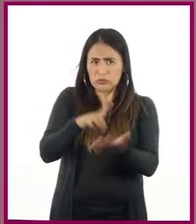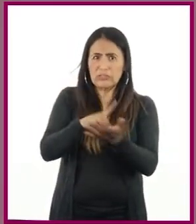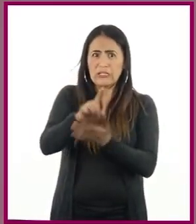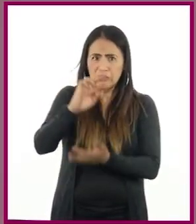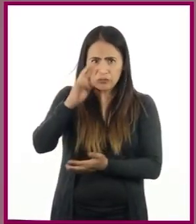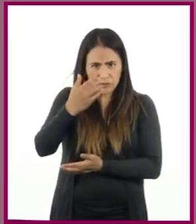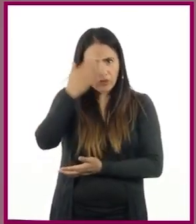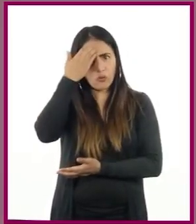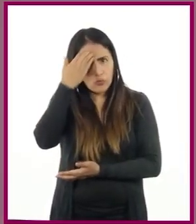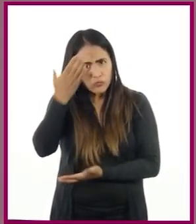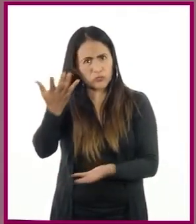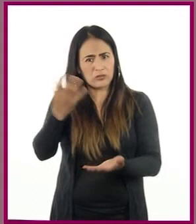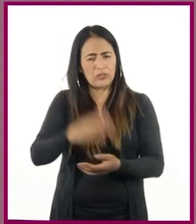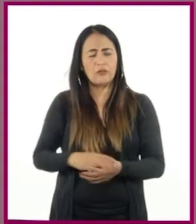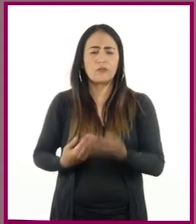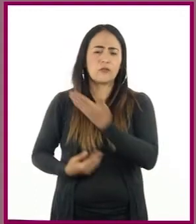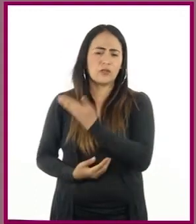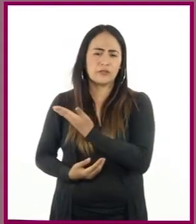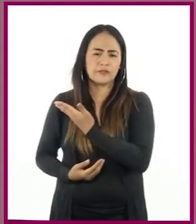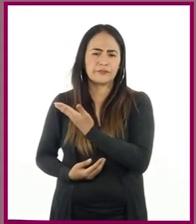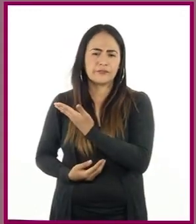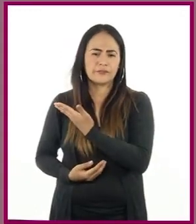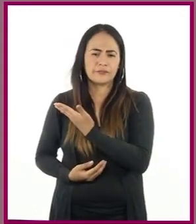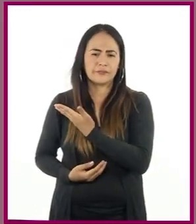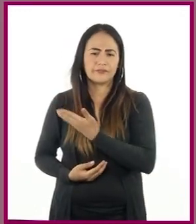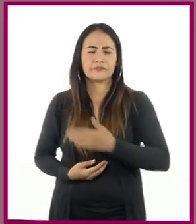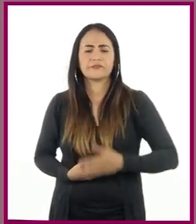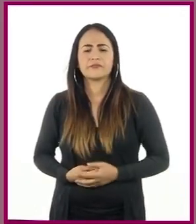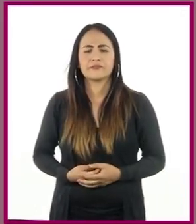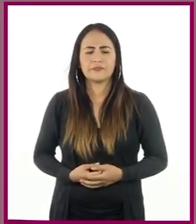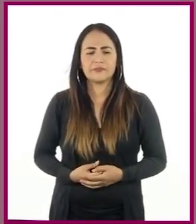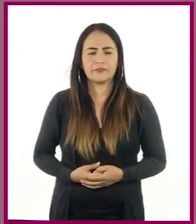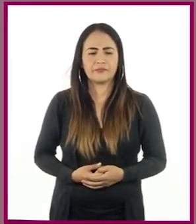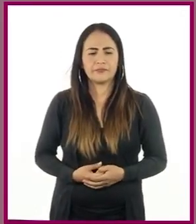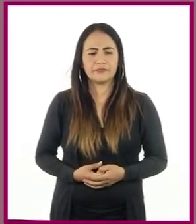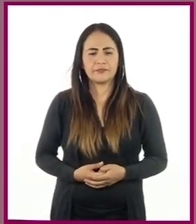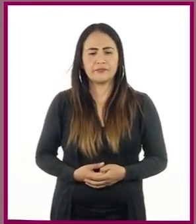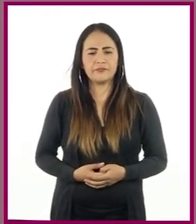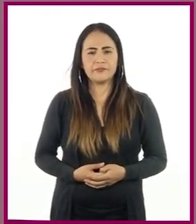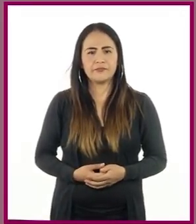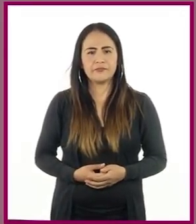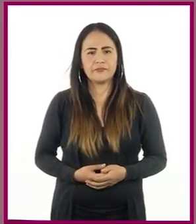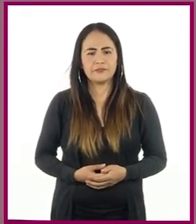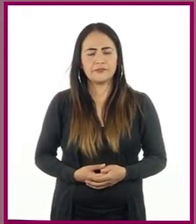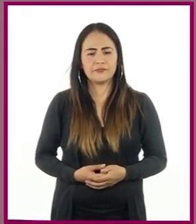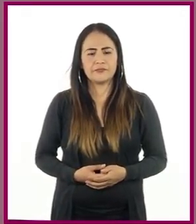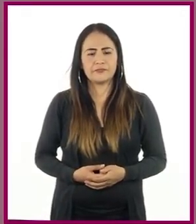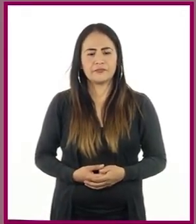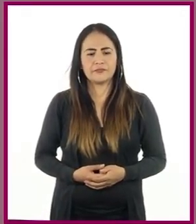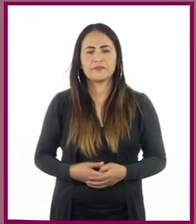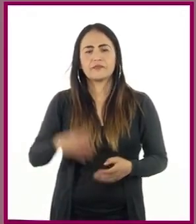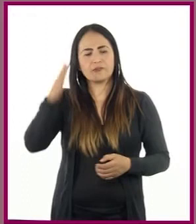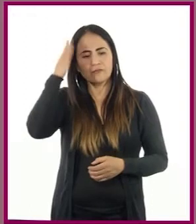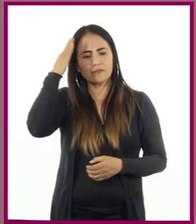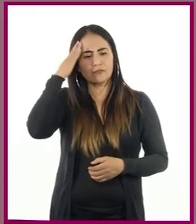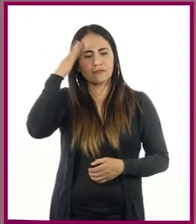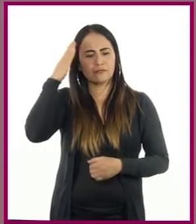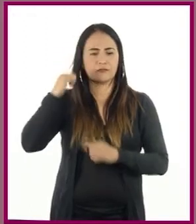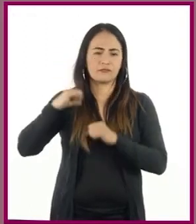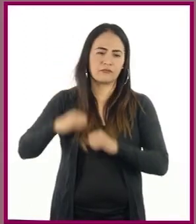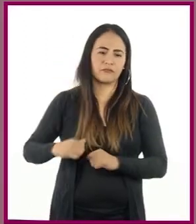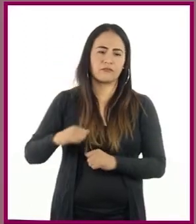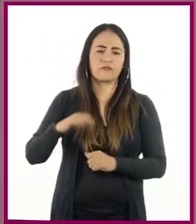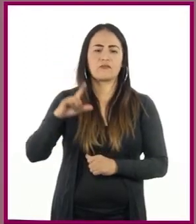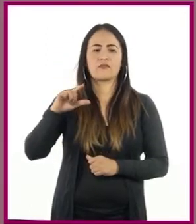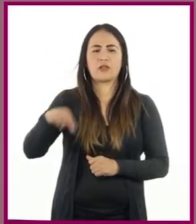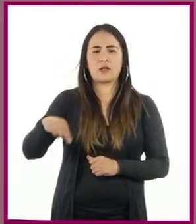Tal fue el caso del movimiento de los derechos civiles de la población afroamericana en los Estados Unidos, encabezado por el ministro bautista